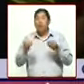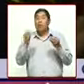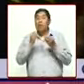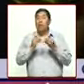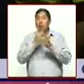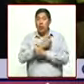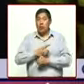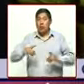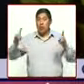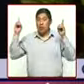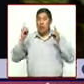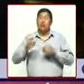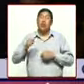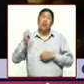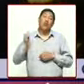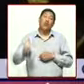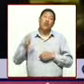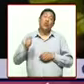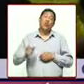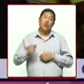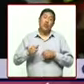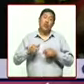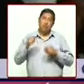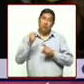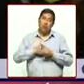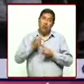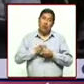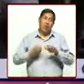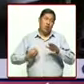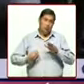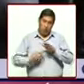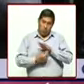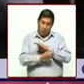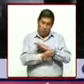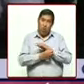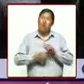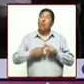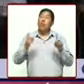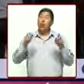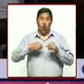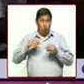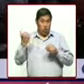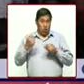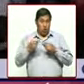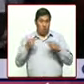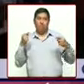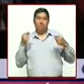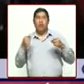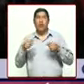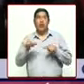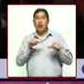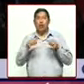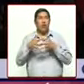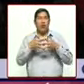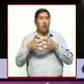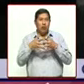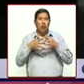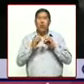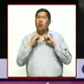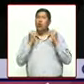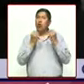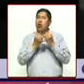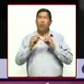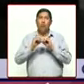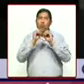democratizar el sistema judicial y combatir la corrupción. Sin embargo, sus críticos, incluidos Estados Unidos y organizaciones como